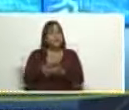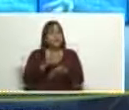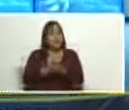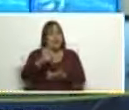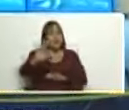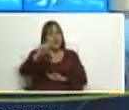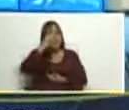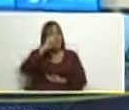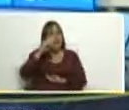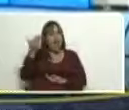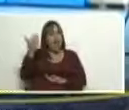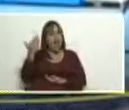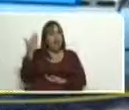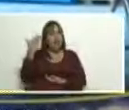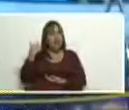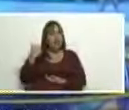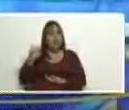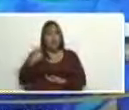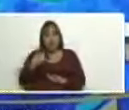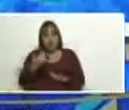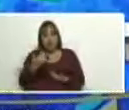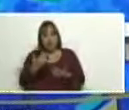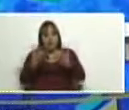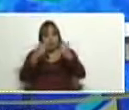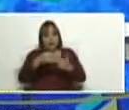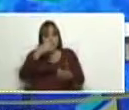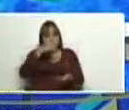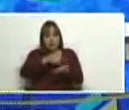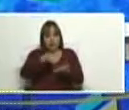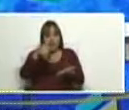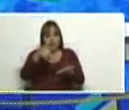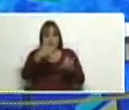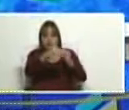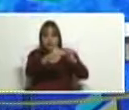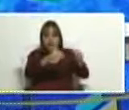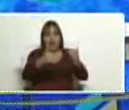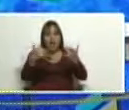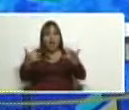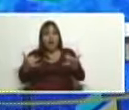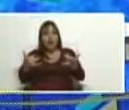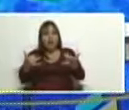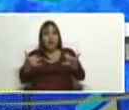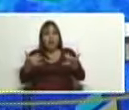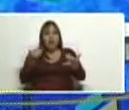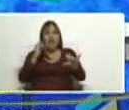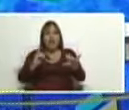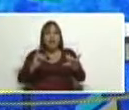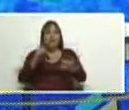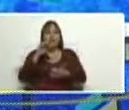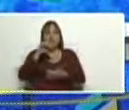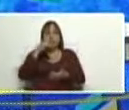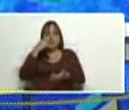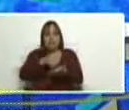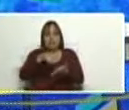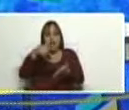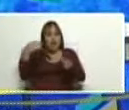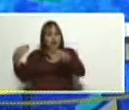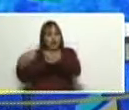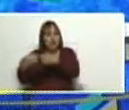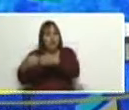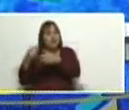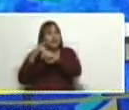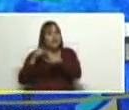fue. Yo di mi número de WhatsApp. Ahora tengo un canal de WhatsApp. Es